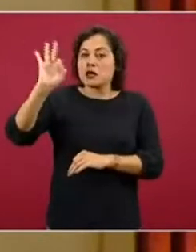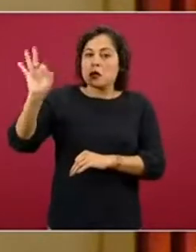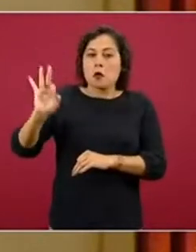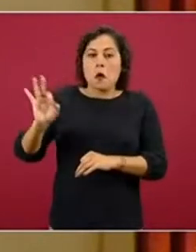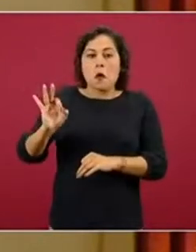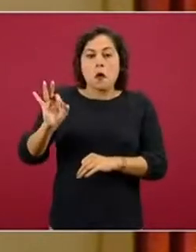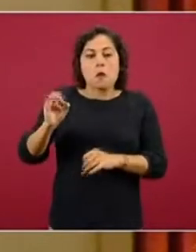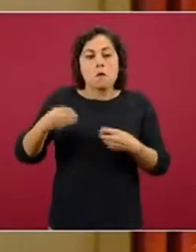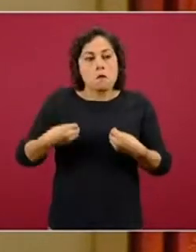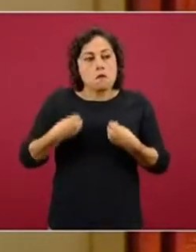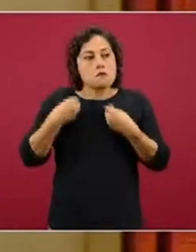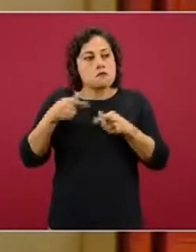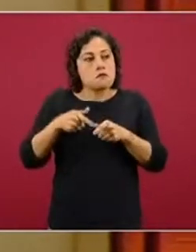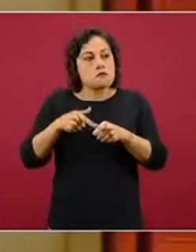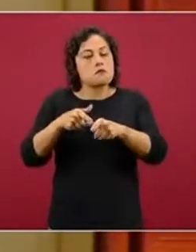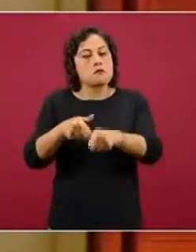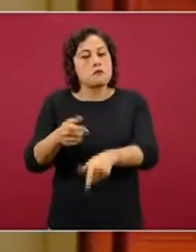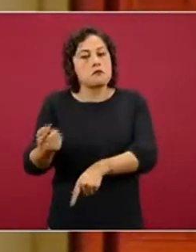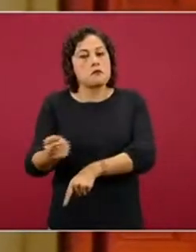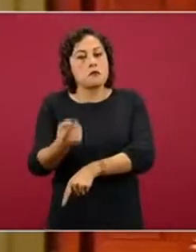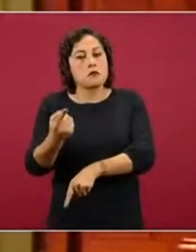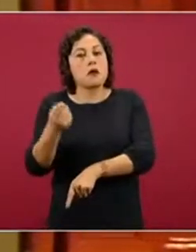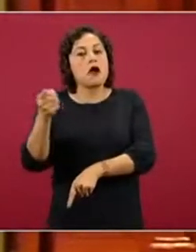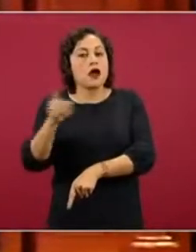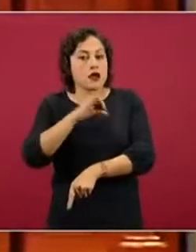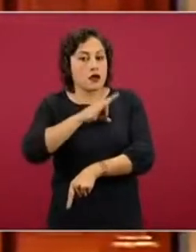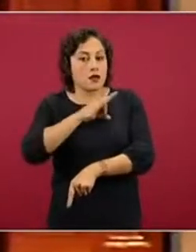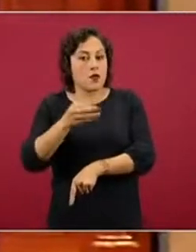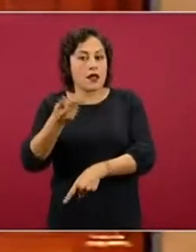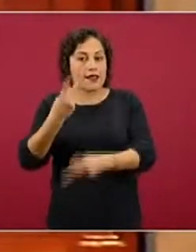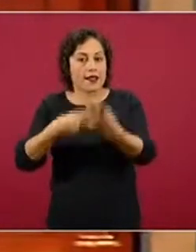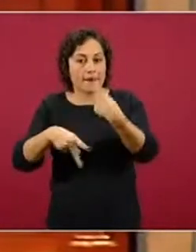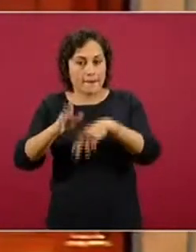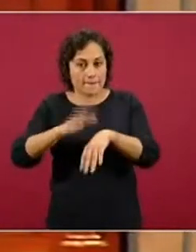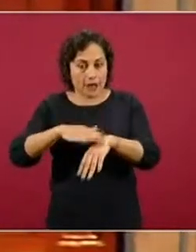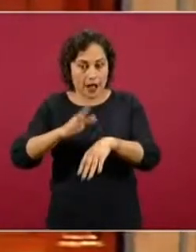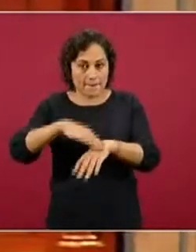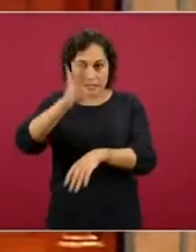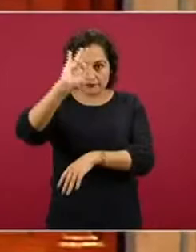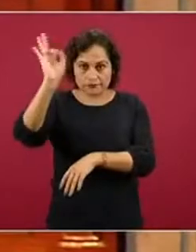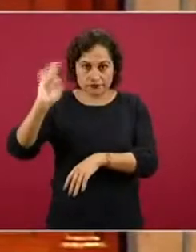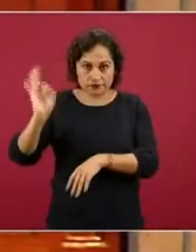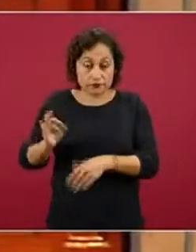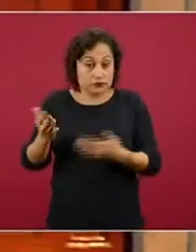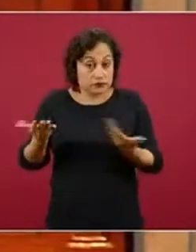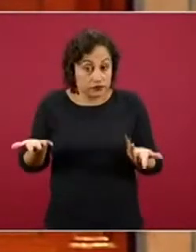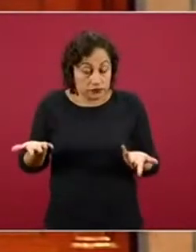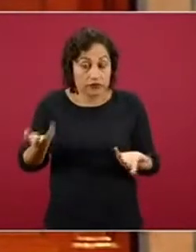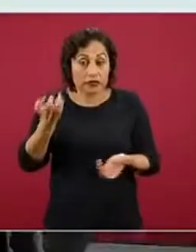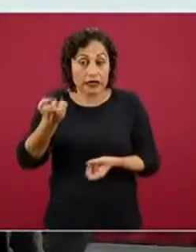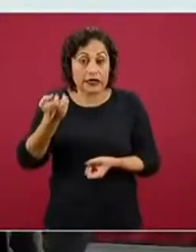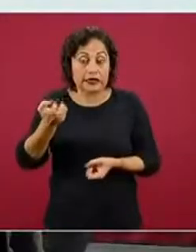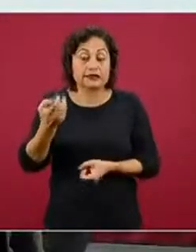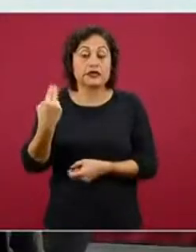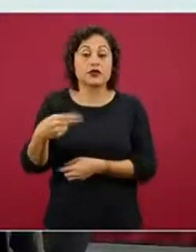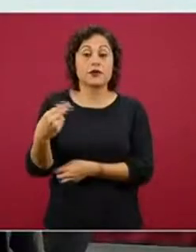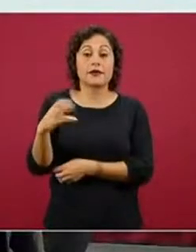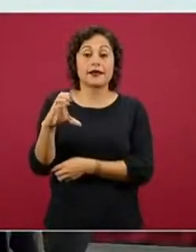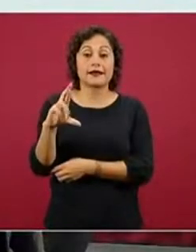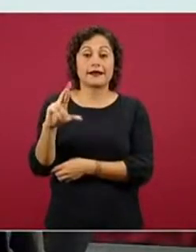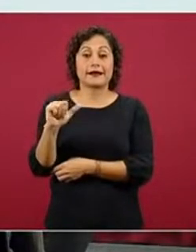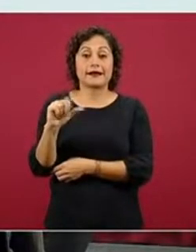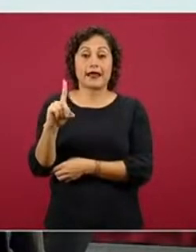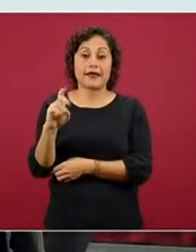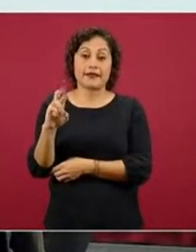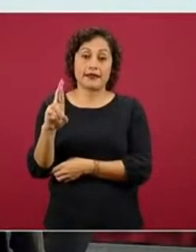y donde pueda reproducirse. Estos lugares donde el mosco vive y se reproduce son conocidos como criaderos. ¿Cuáles